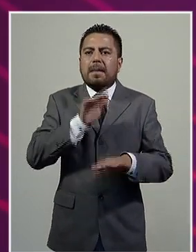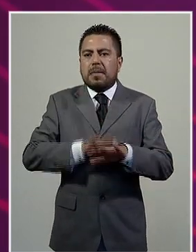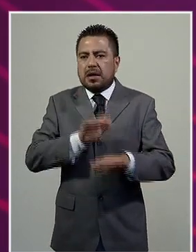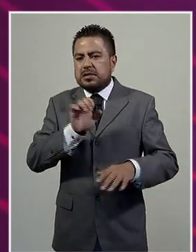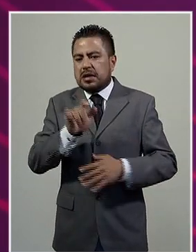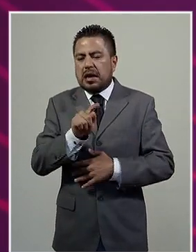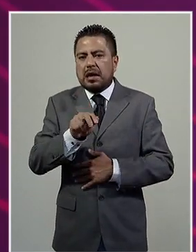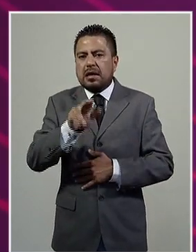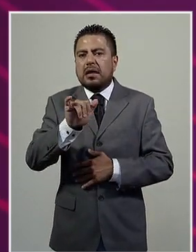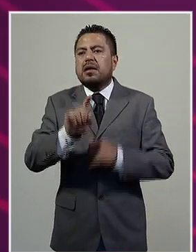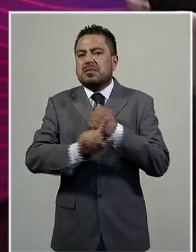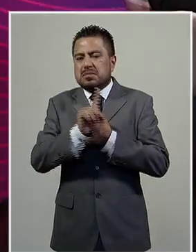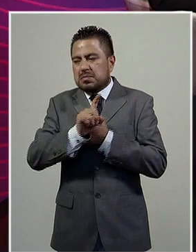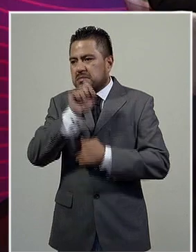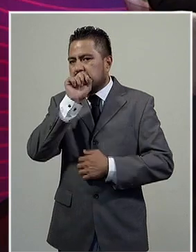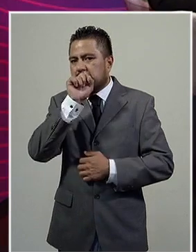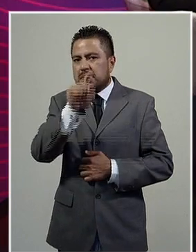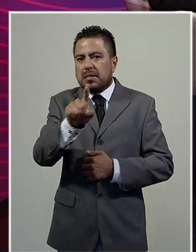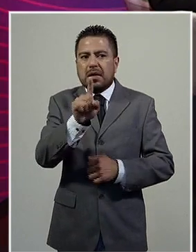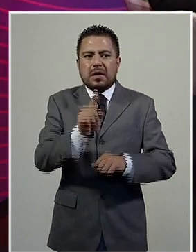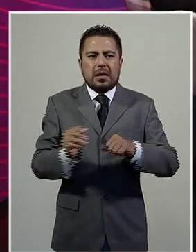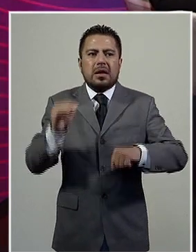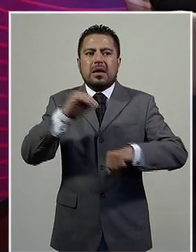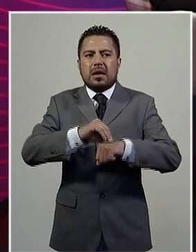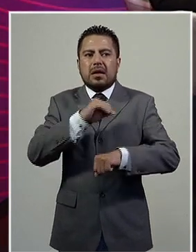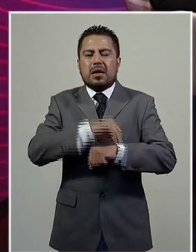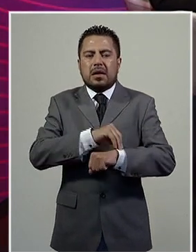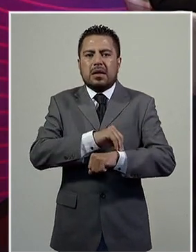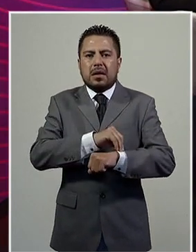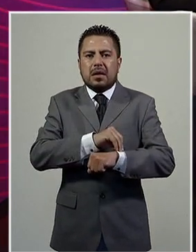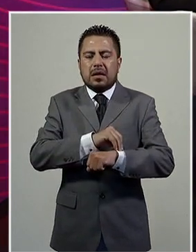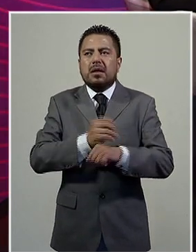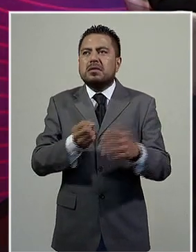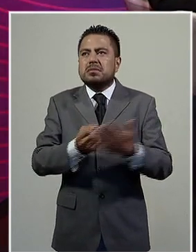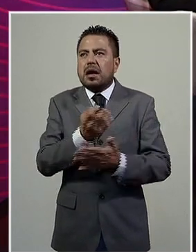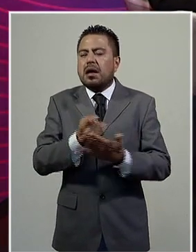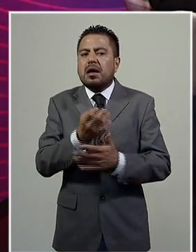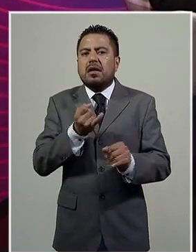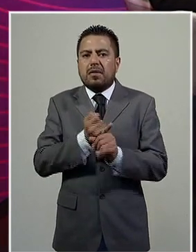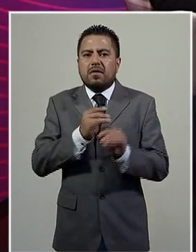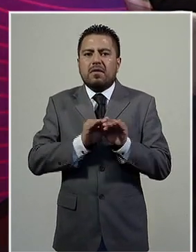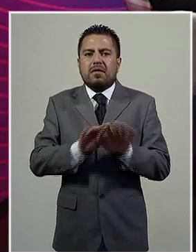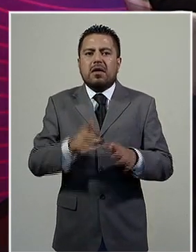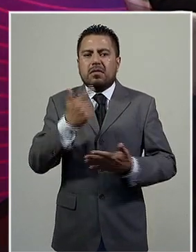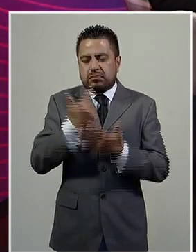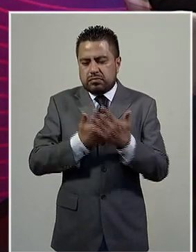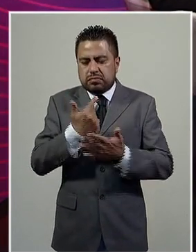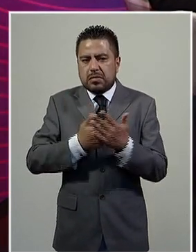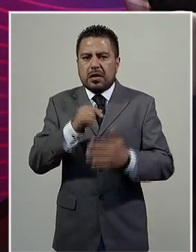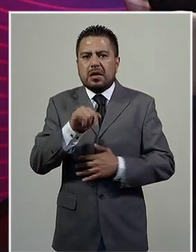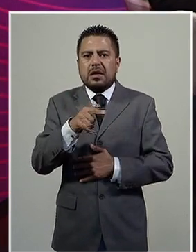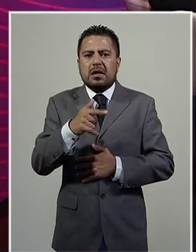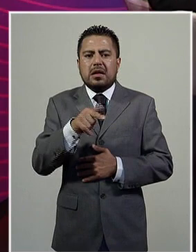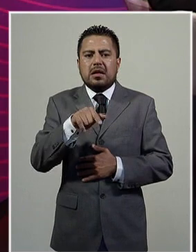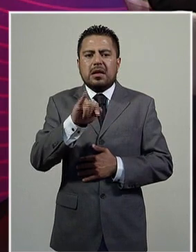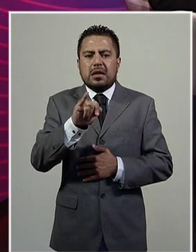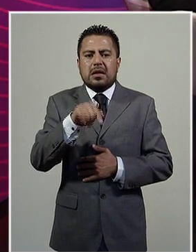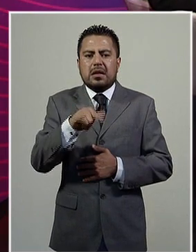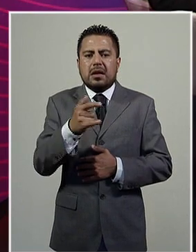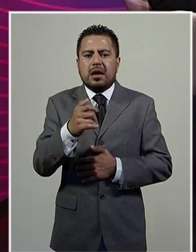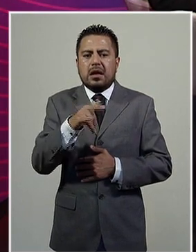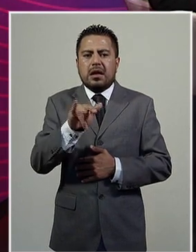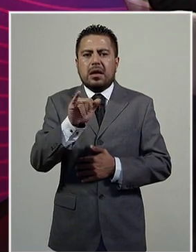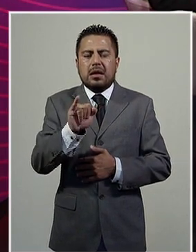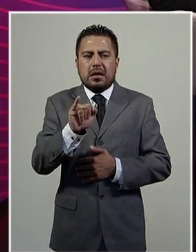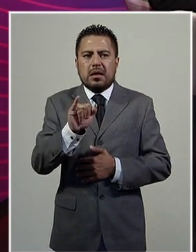Y con la problemática agregada, y salen datos de las encuestas del INEGI esta